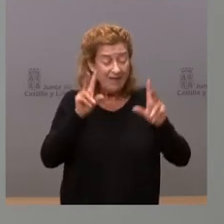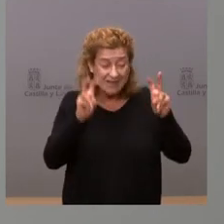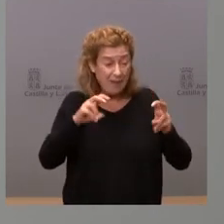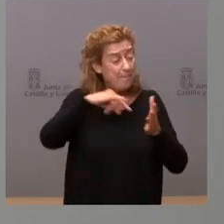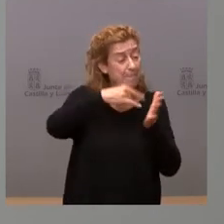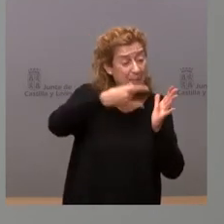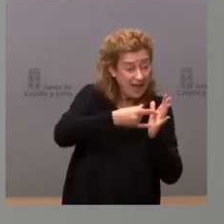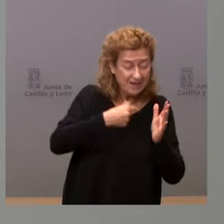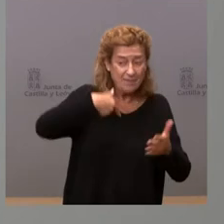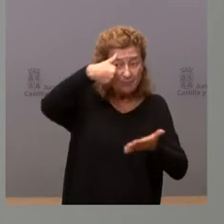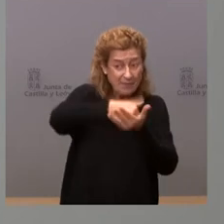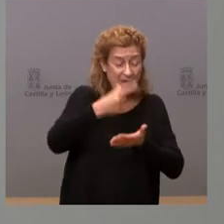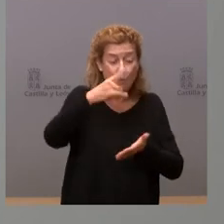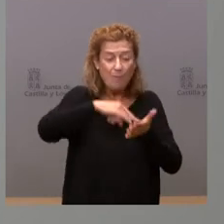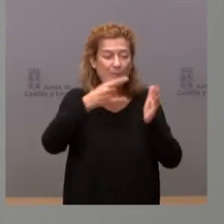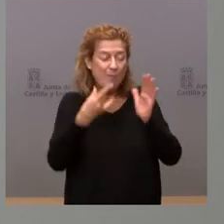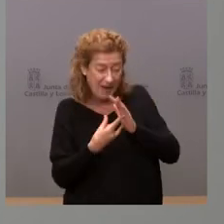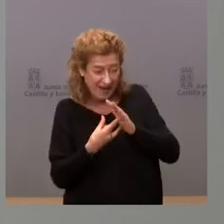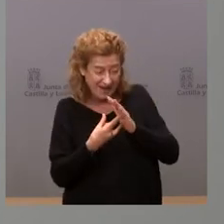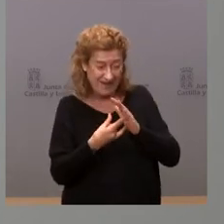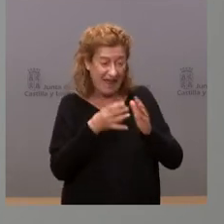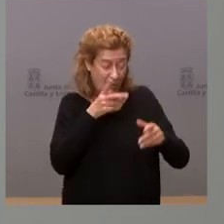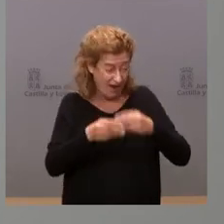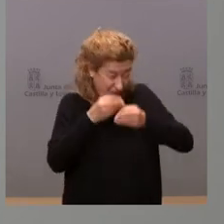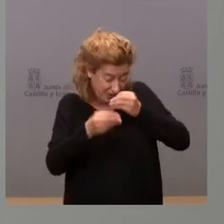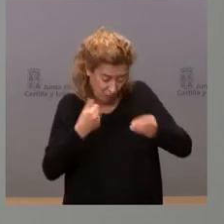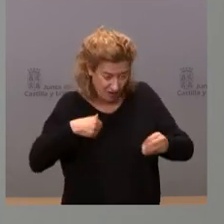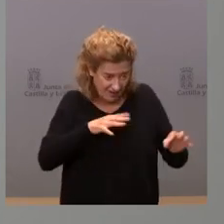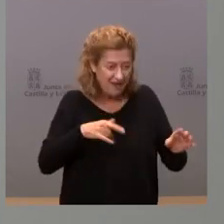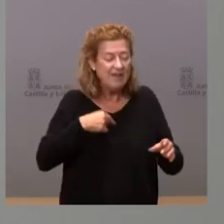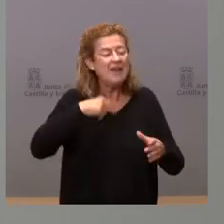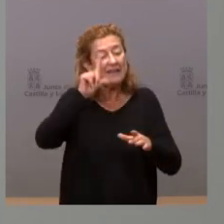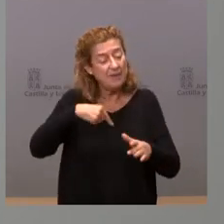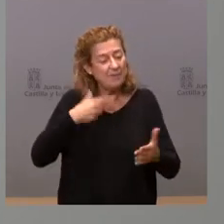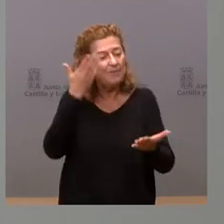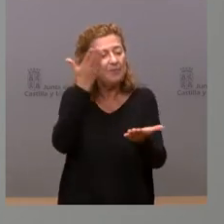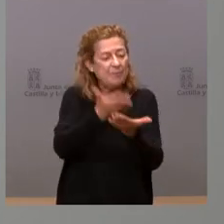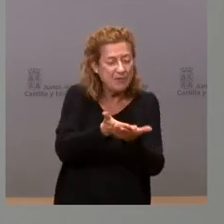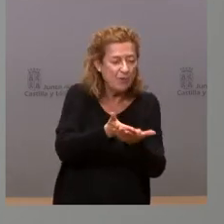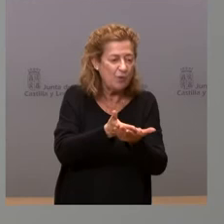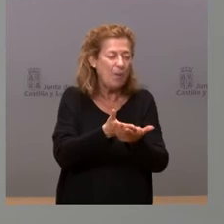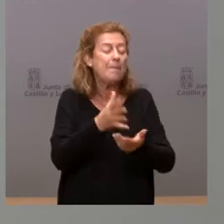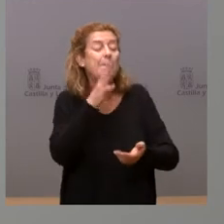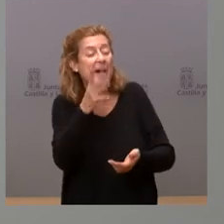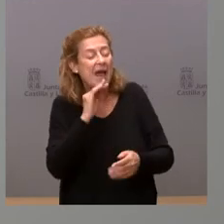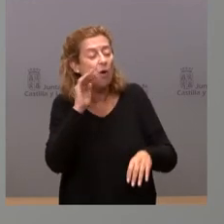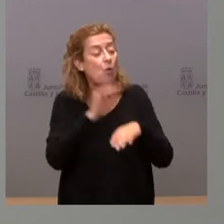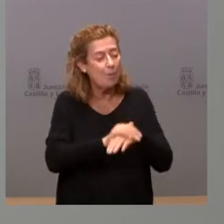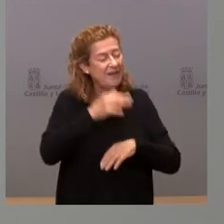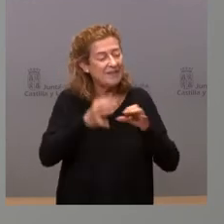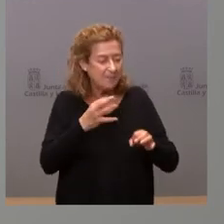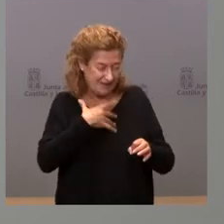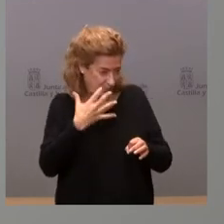un plan de contingencia que están elaborando y se les ha puesto una premisa por supuesto una premisa para cumplir siempre que sea posible